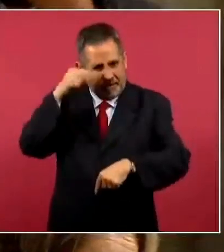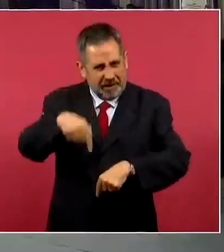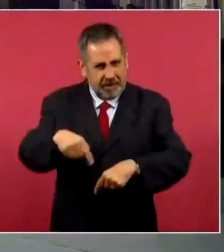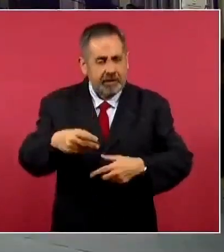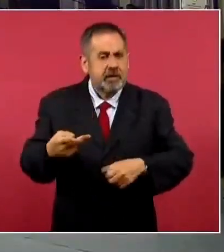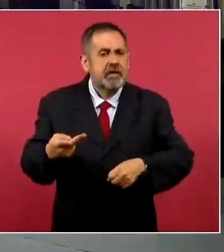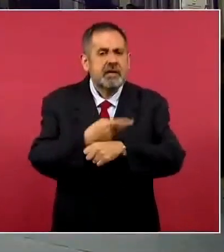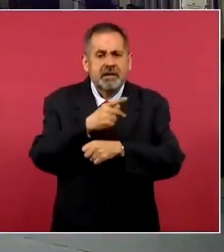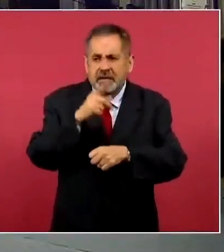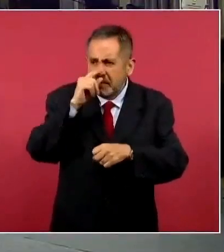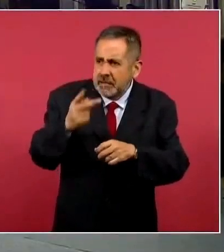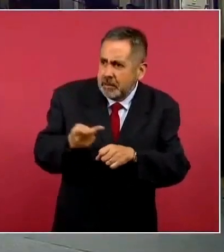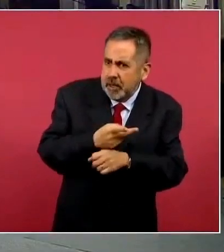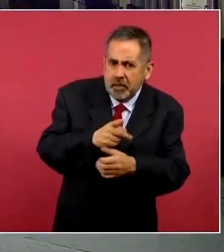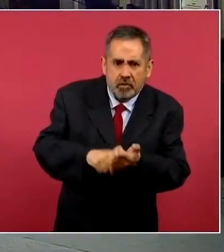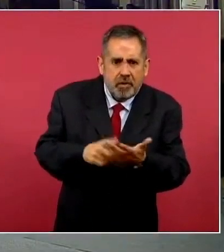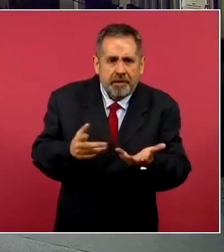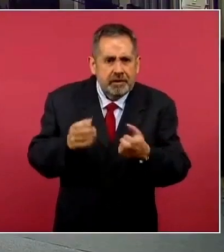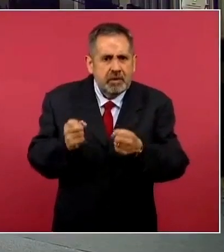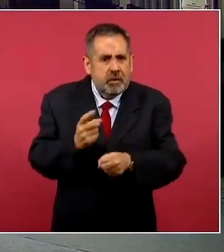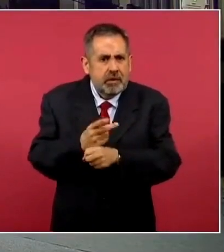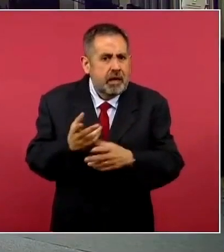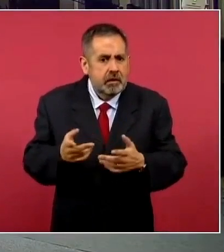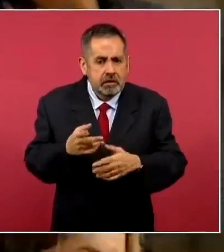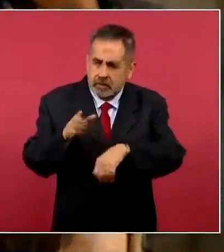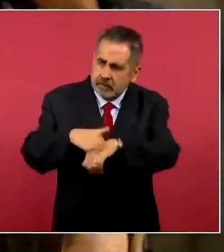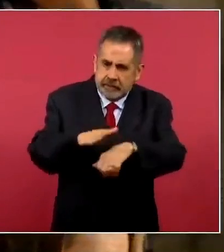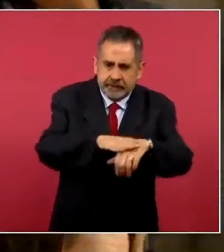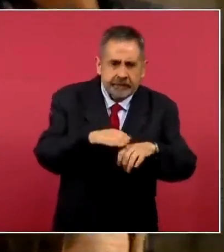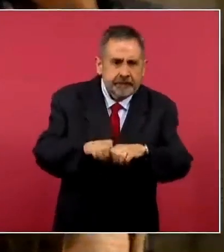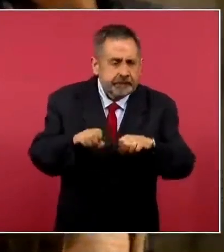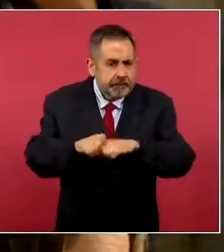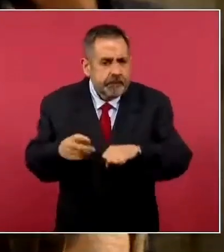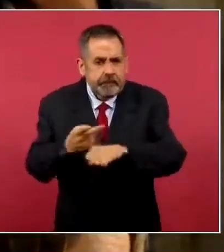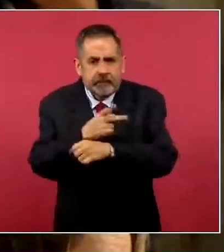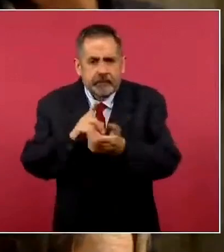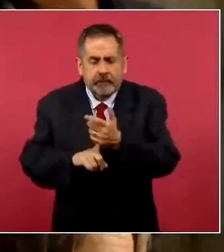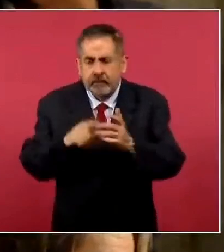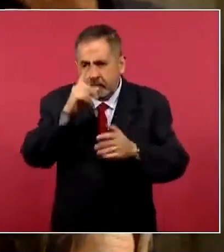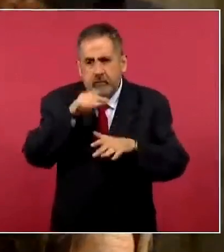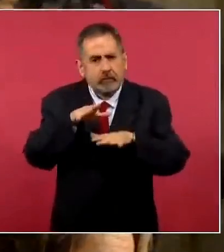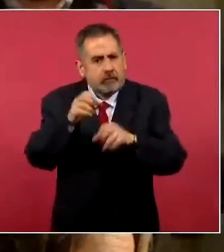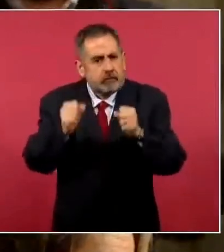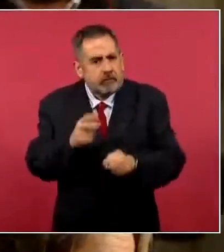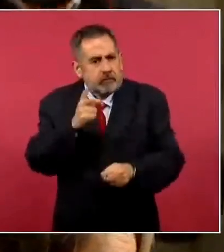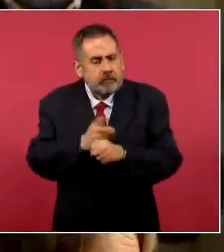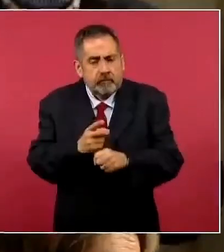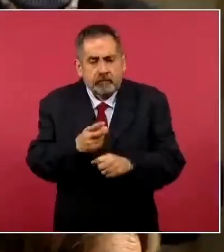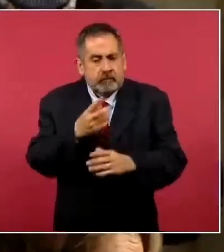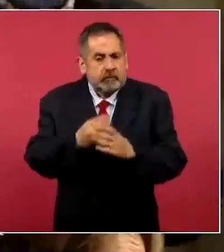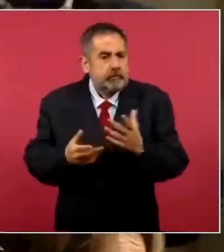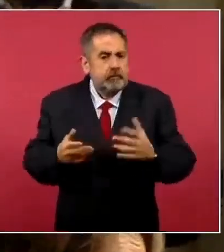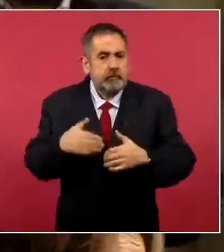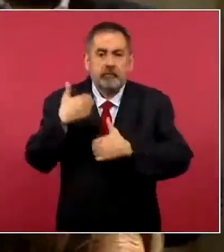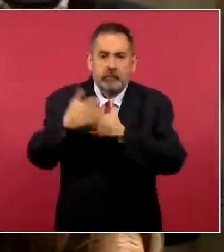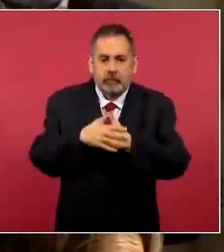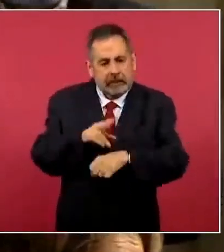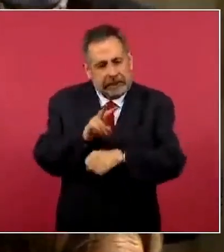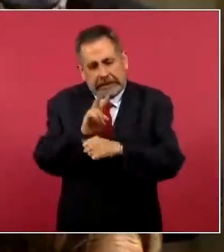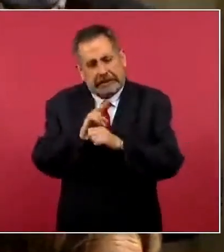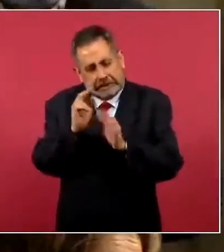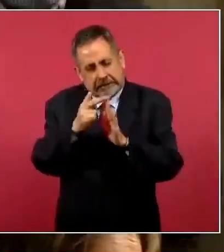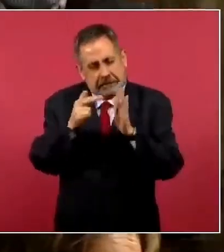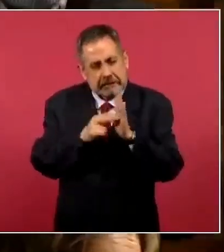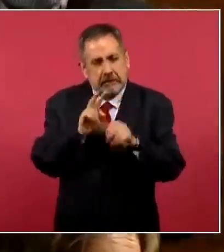fue lo que falló? No sé si ya le revisó usted con su equipo, ¿qué fue lo que falló en materia de seguridad? Y si van a revisar protocolos